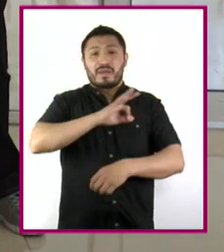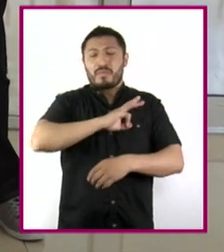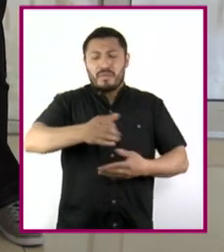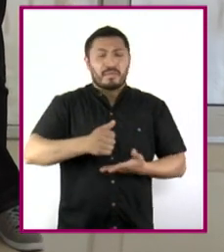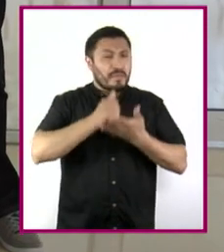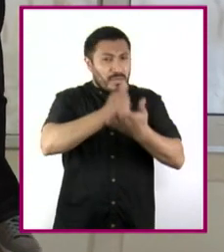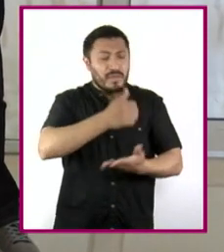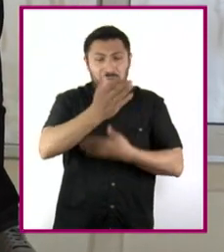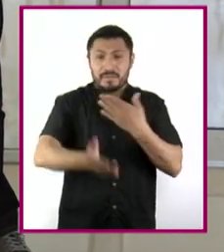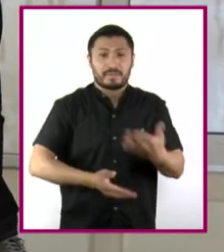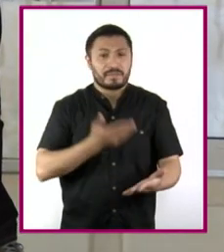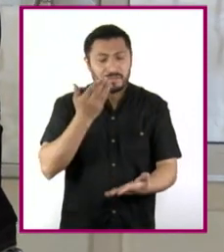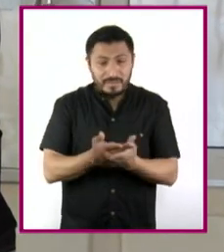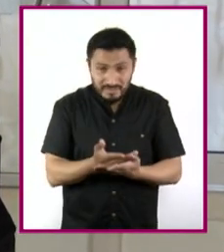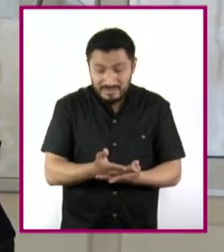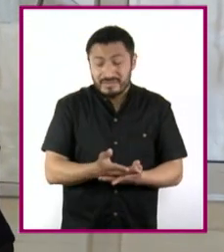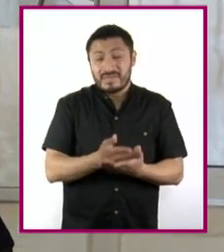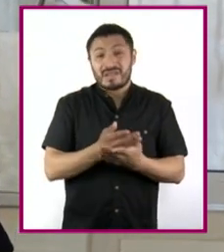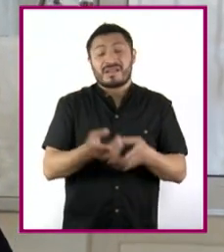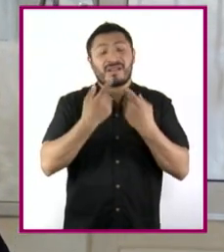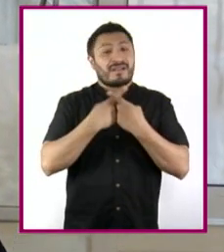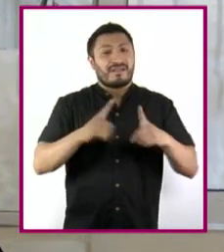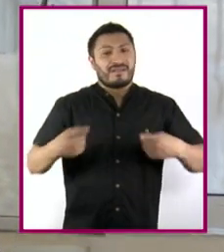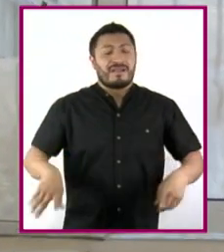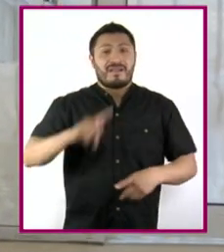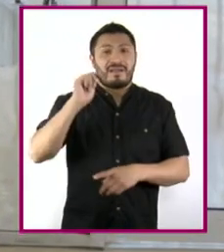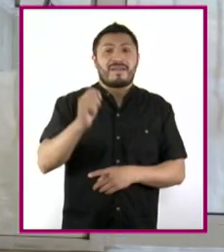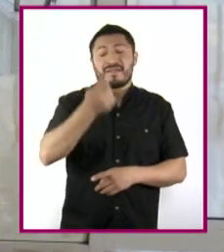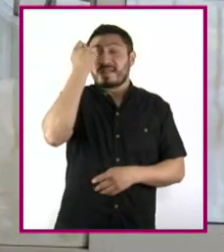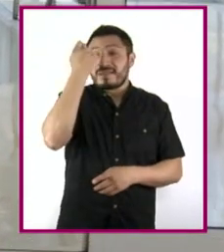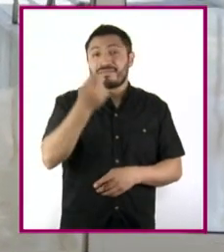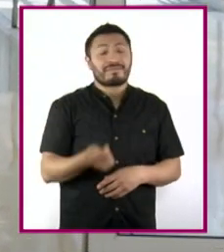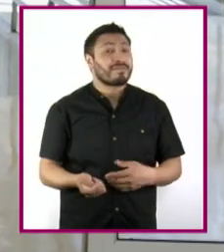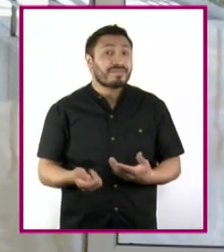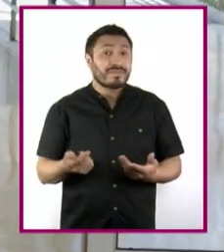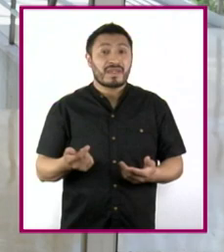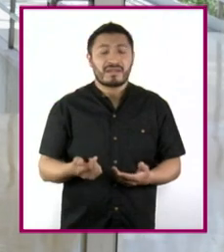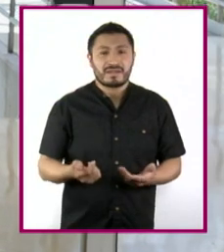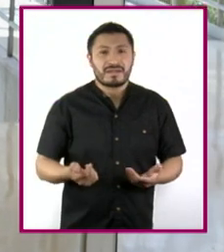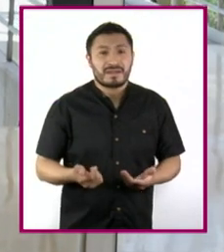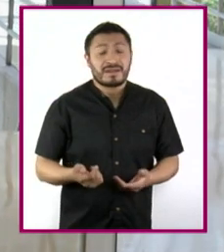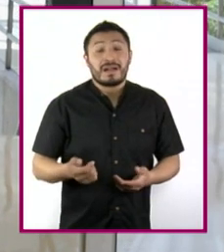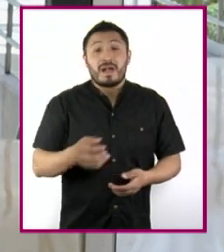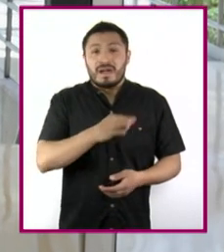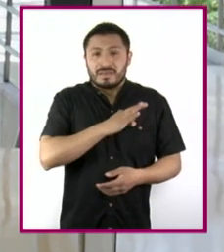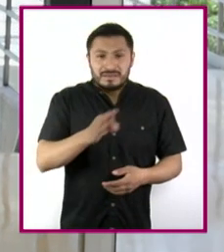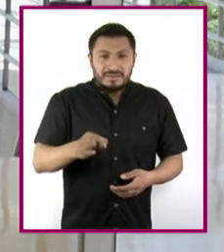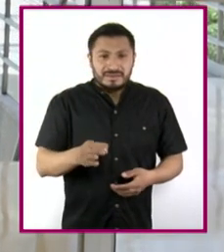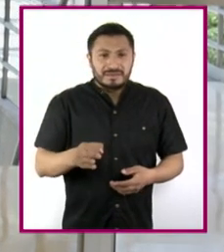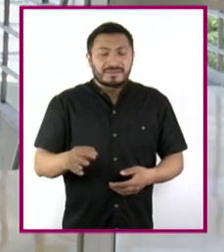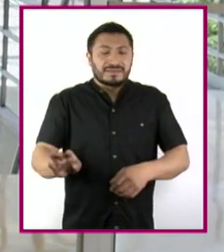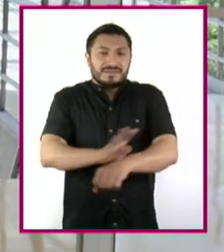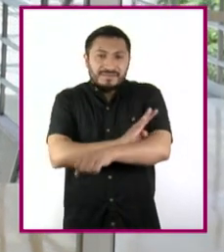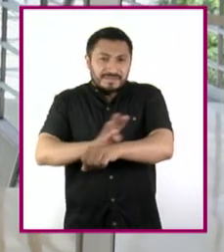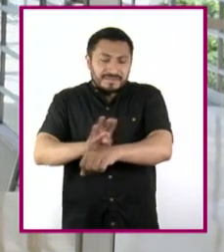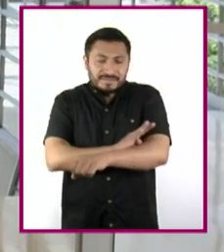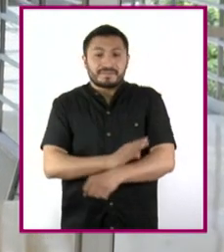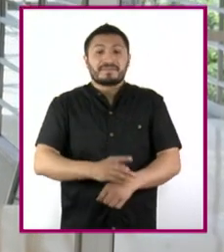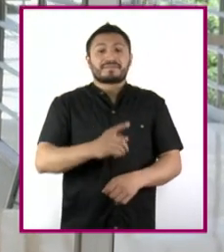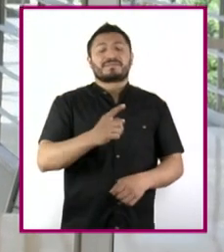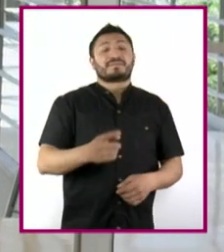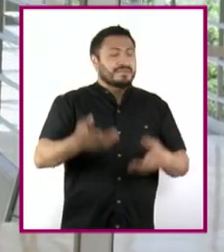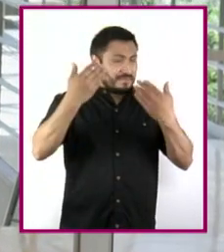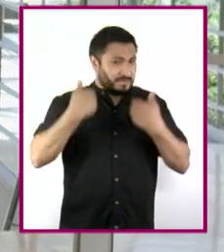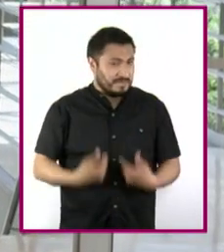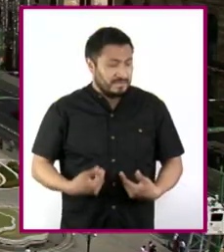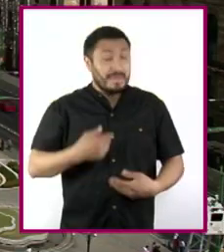de estos servicios, proveer de desarrollo tecnológico, de tal manera que puedan no solamente beneficiar a uno como